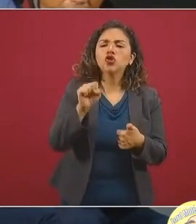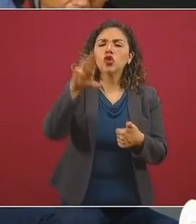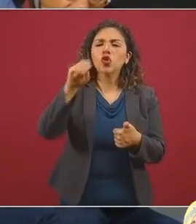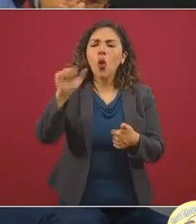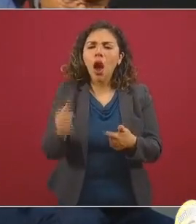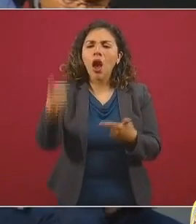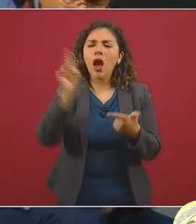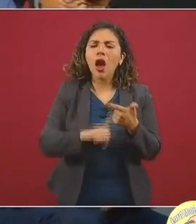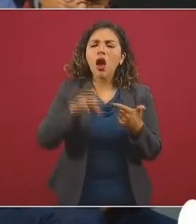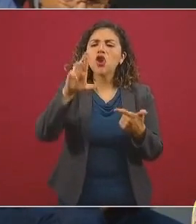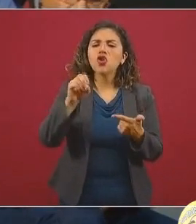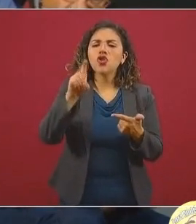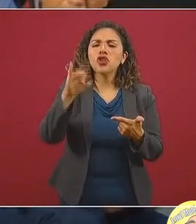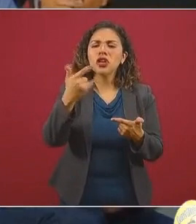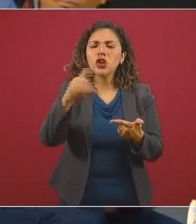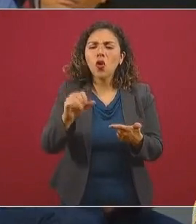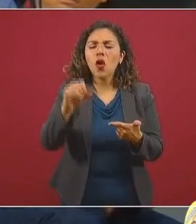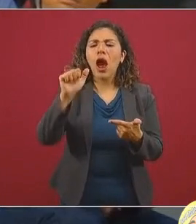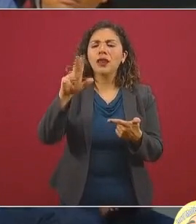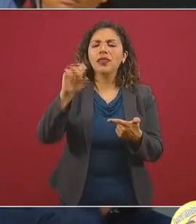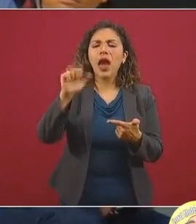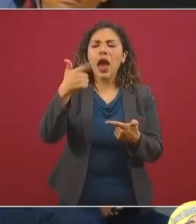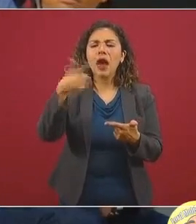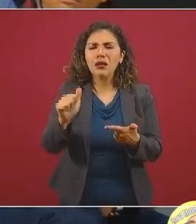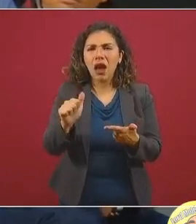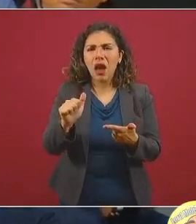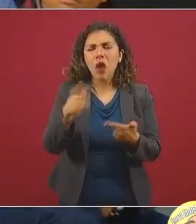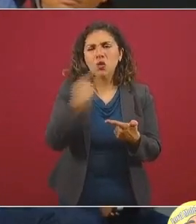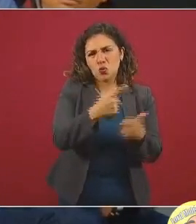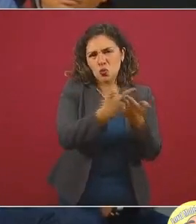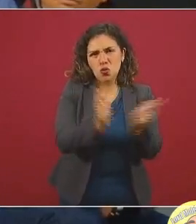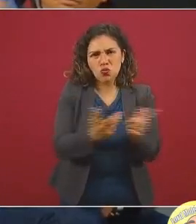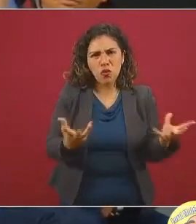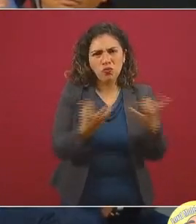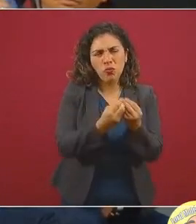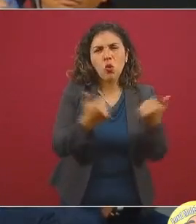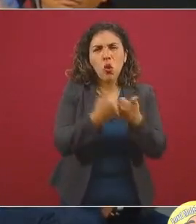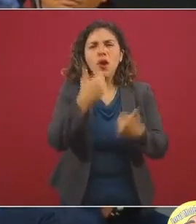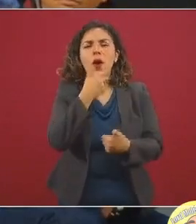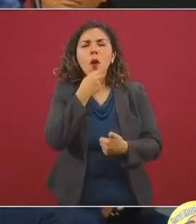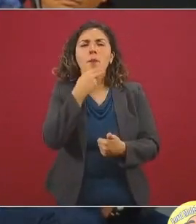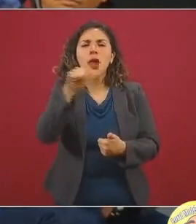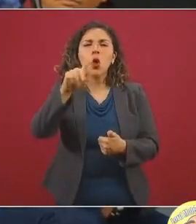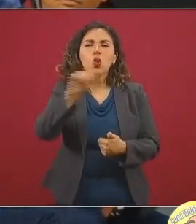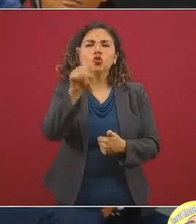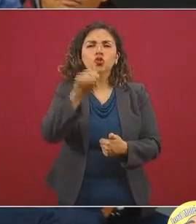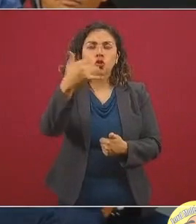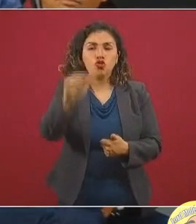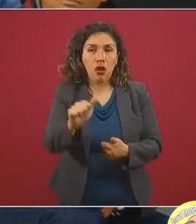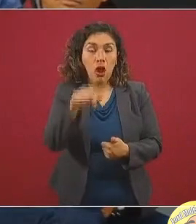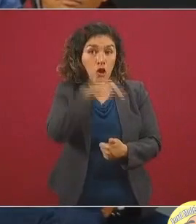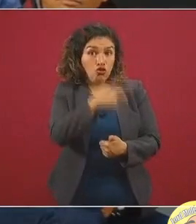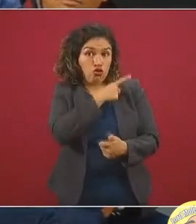Rodríguez y de Rodrigo Arteaga Santoyo. El señor Lozoya pues no actuaba